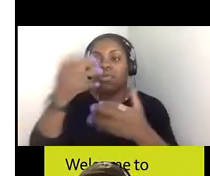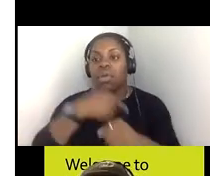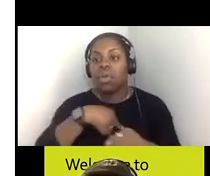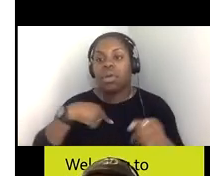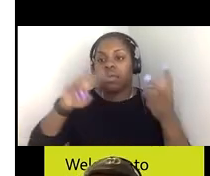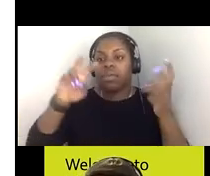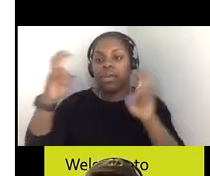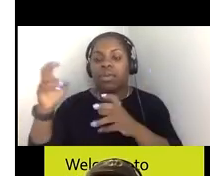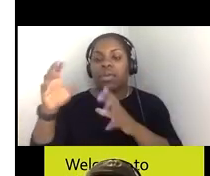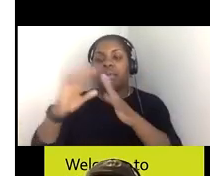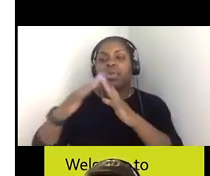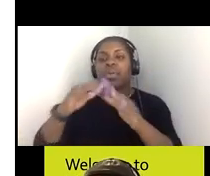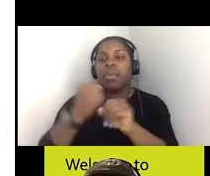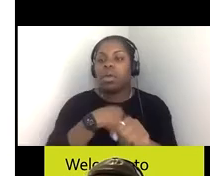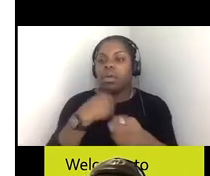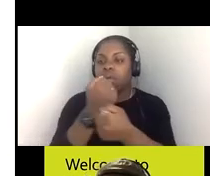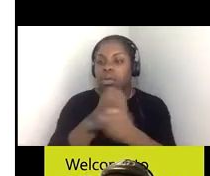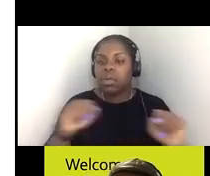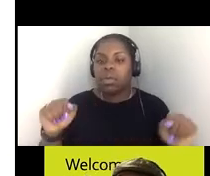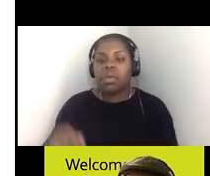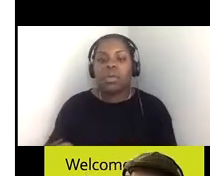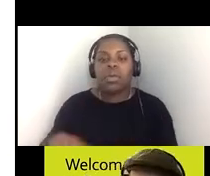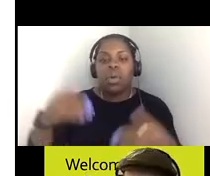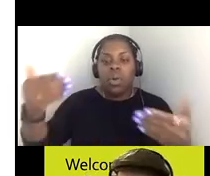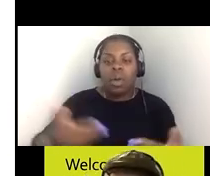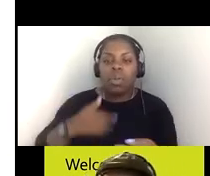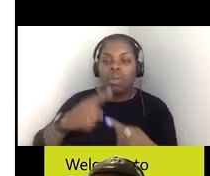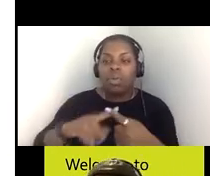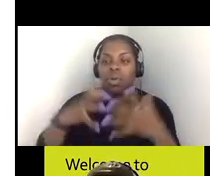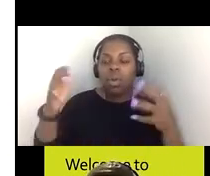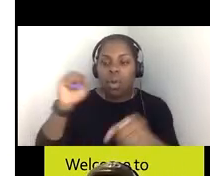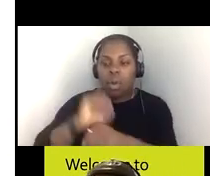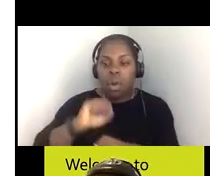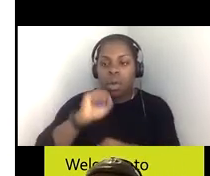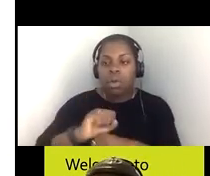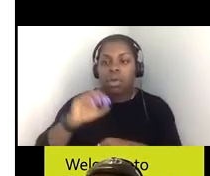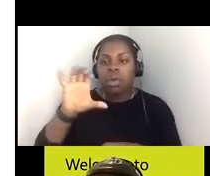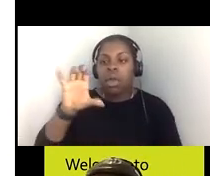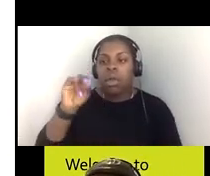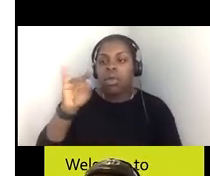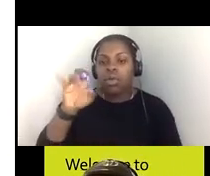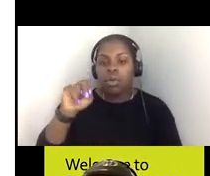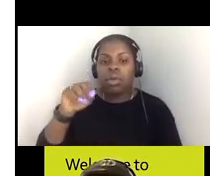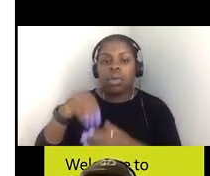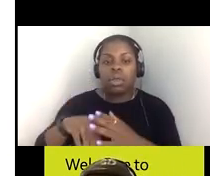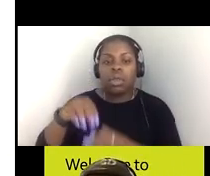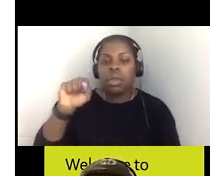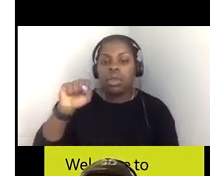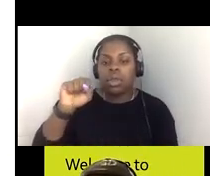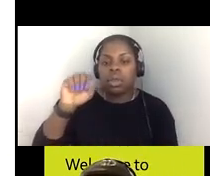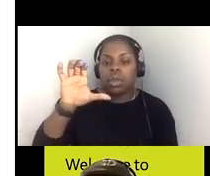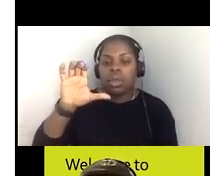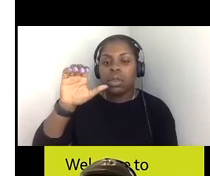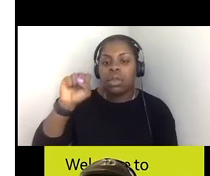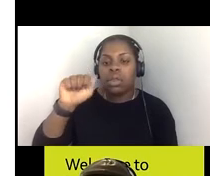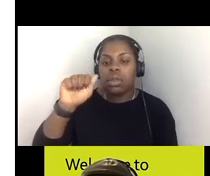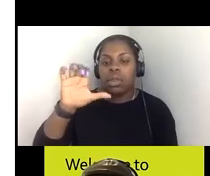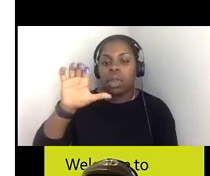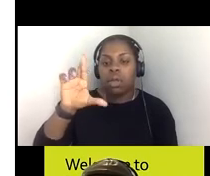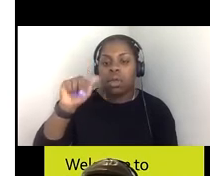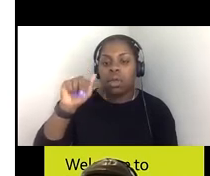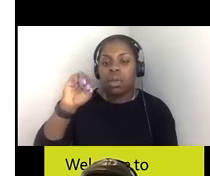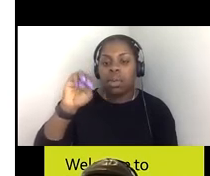Confiar en nuestra comunidad nos hace sentir seguros. Gracias a la gente de Sacramento, que yo sé que han hecho mucho trabajo para terminar